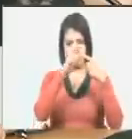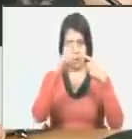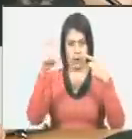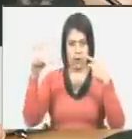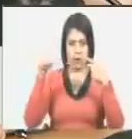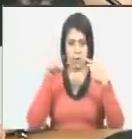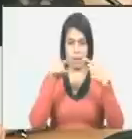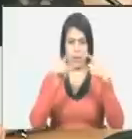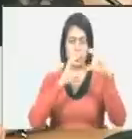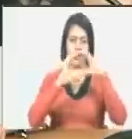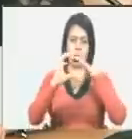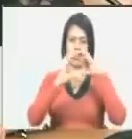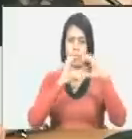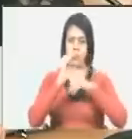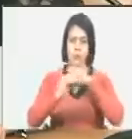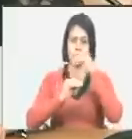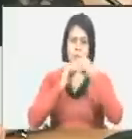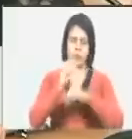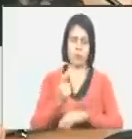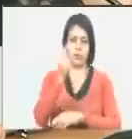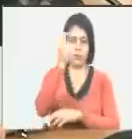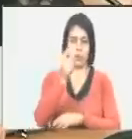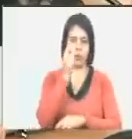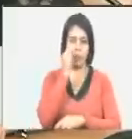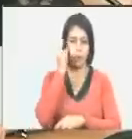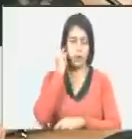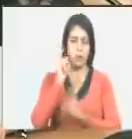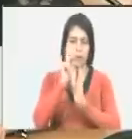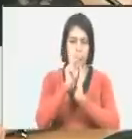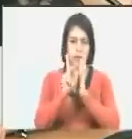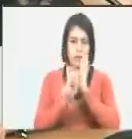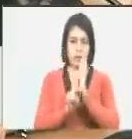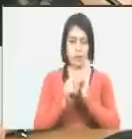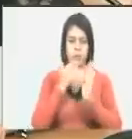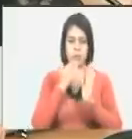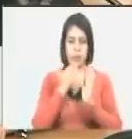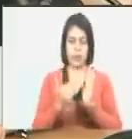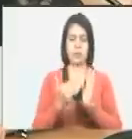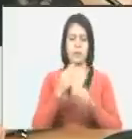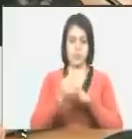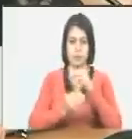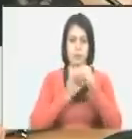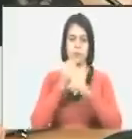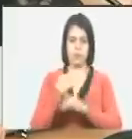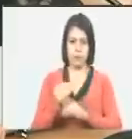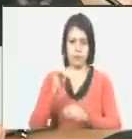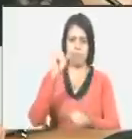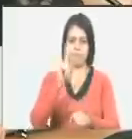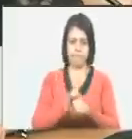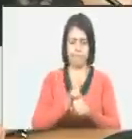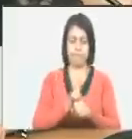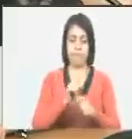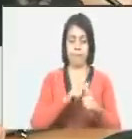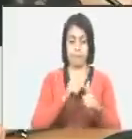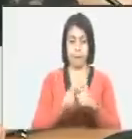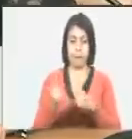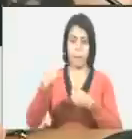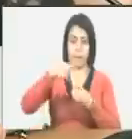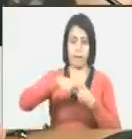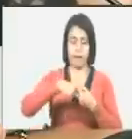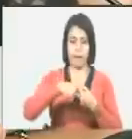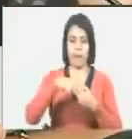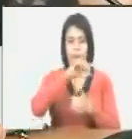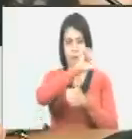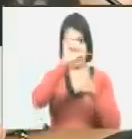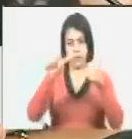cuenta. Comunicaciones suscritas por diputadas y diputados principales solicitando permiso para ausentarse e incorporar a